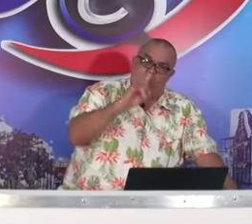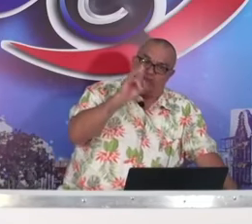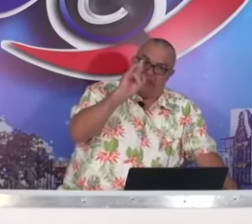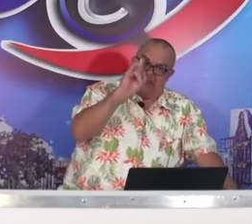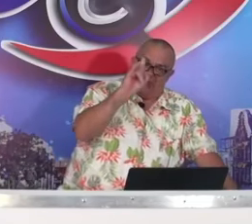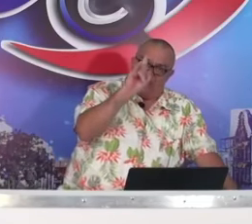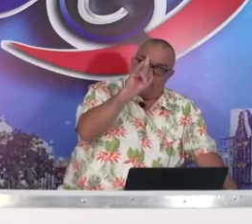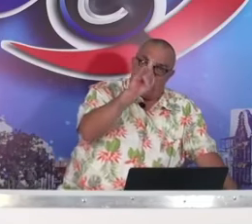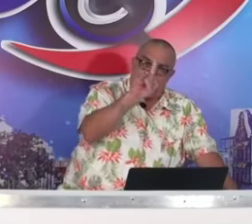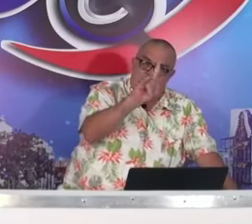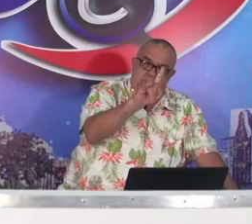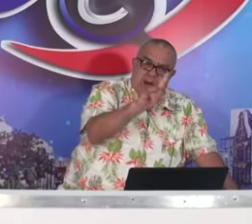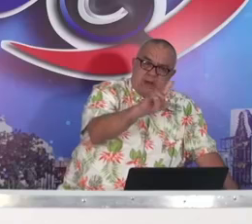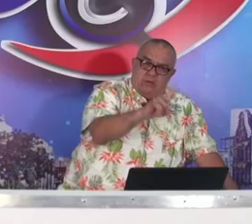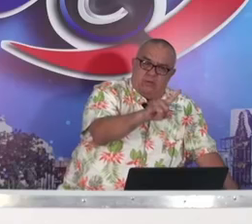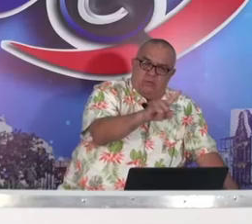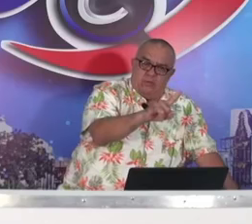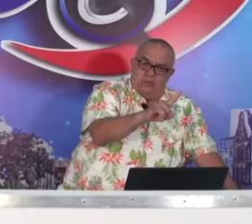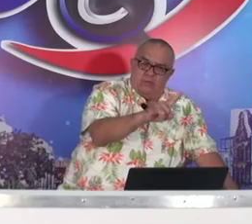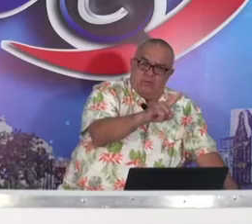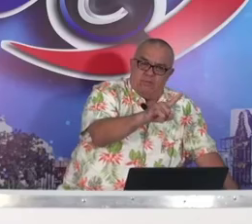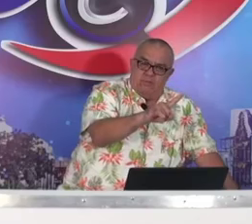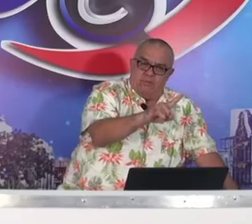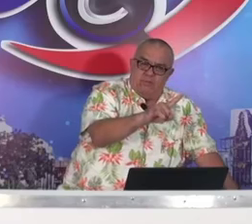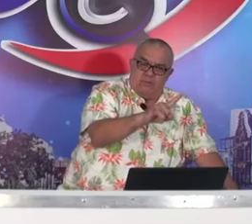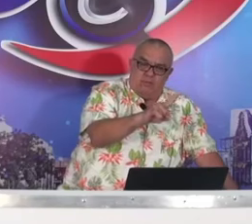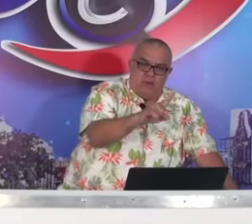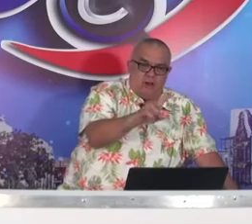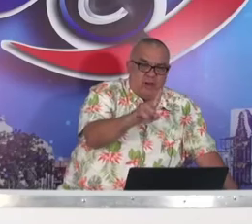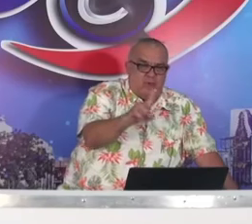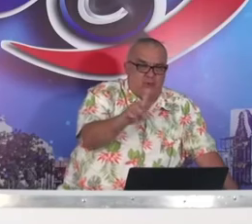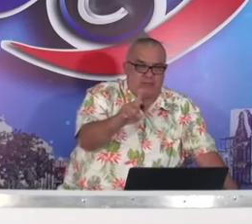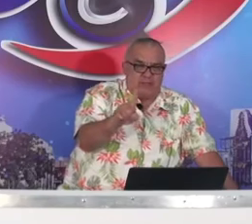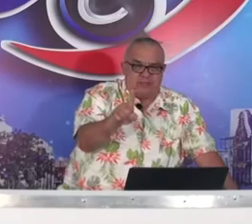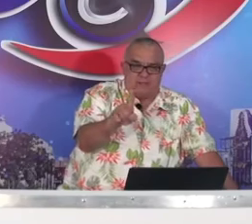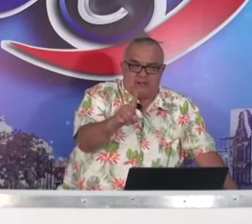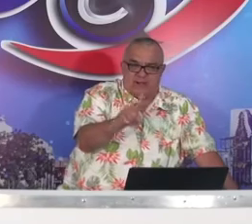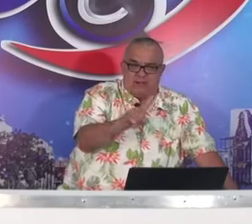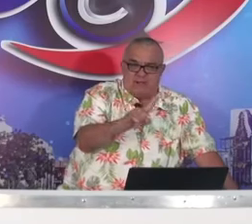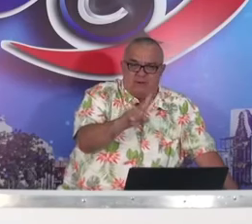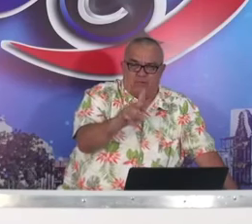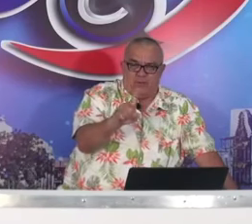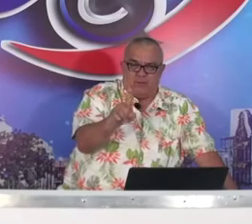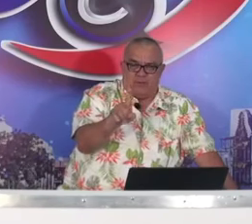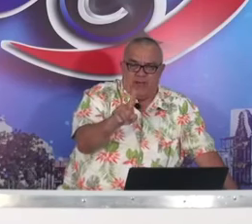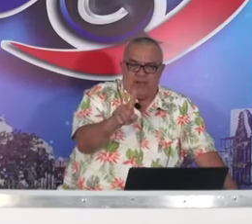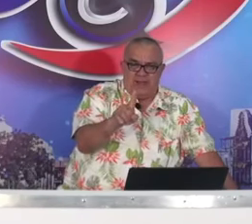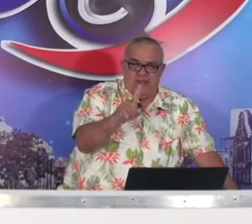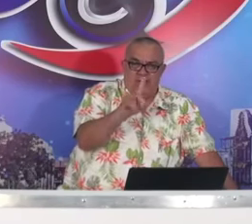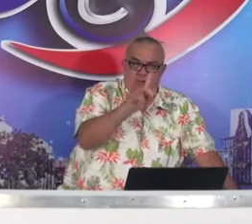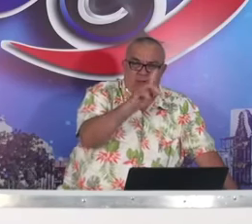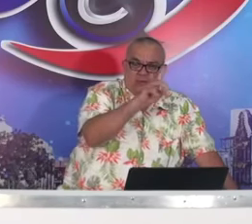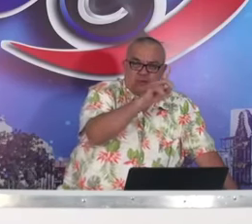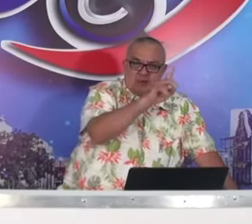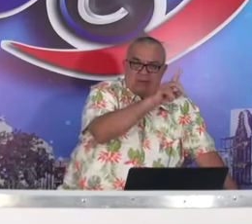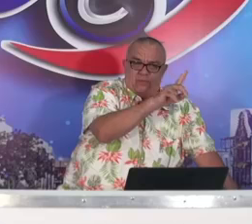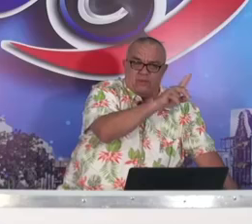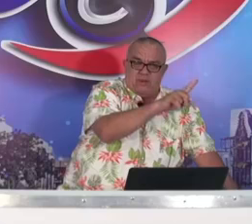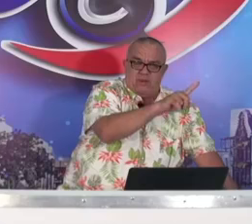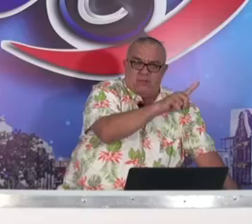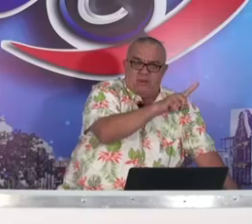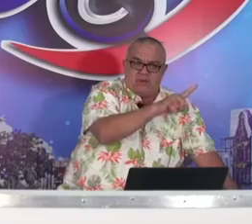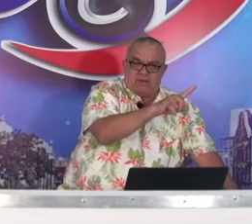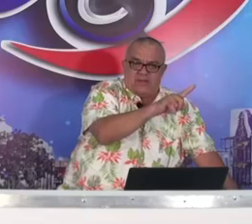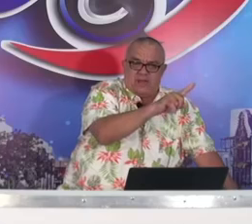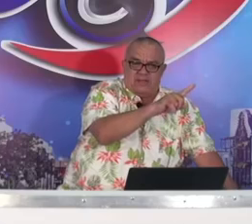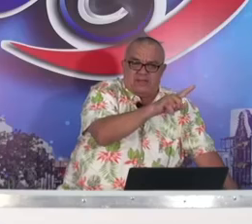dos, o se viene muy temprano. No le gusta viajar temprano por aire, o se viene muy